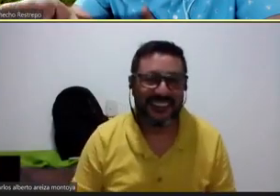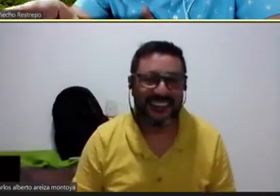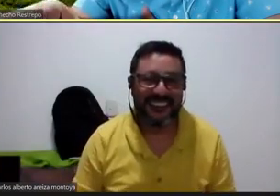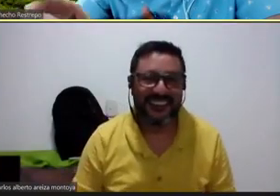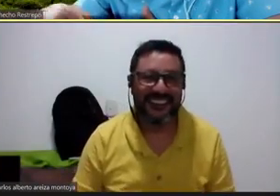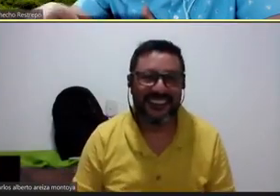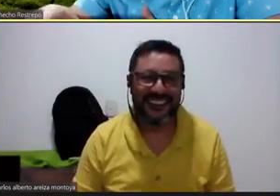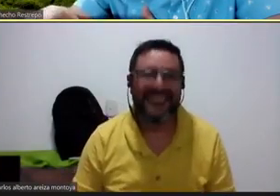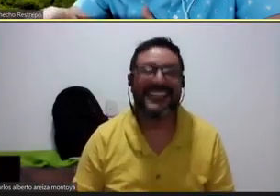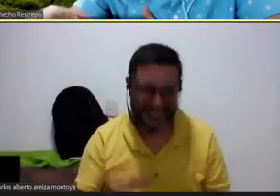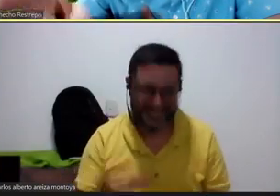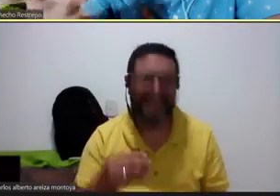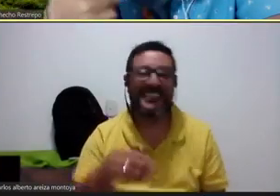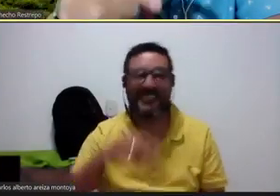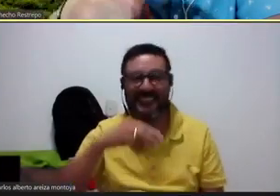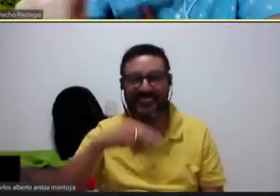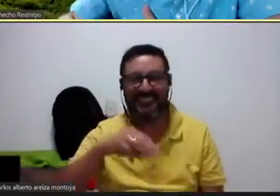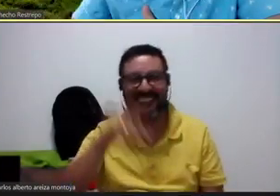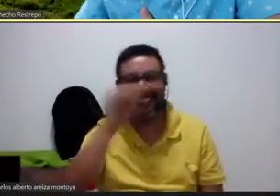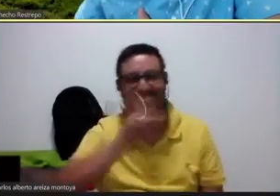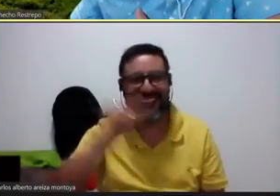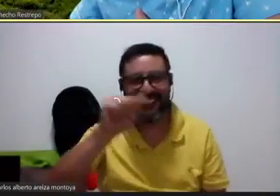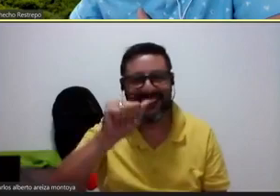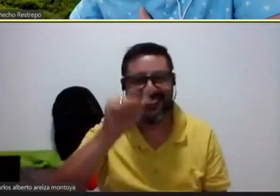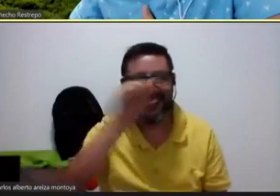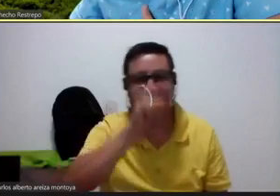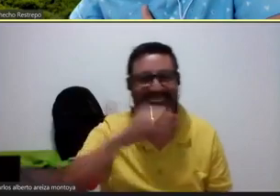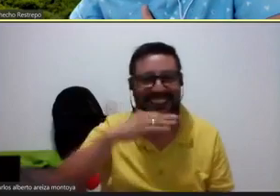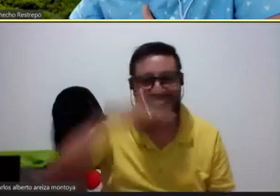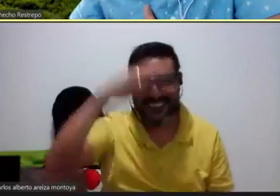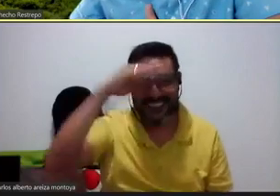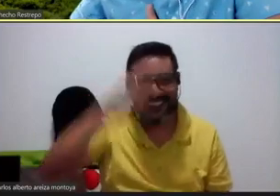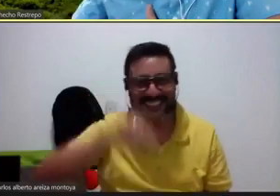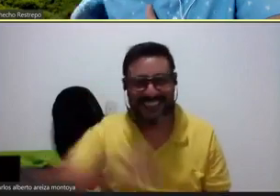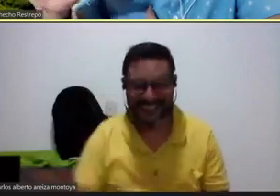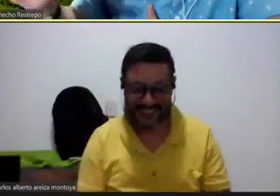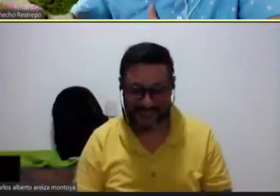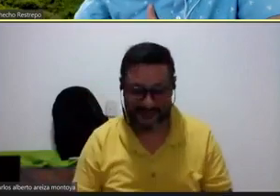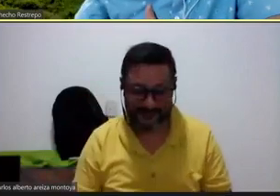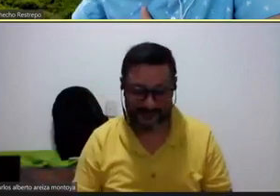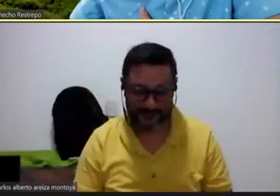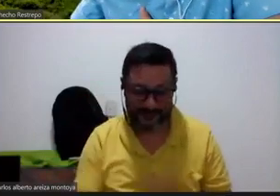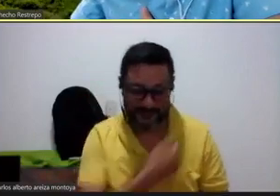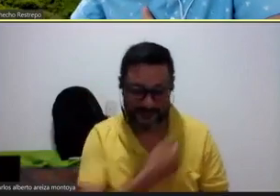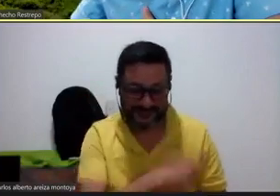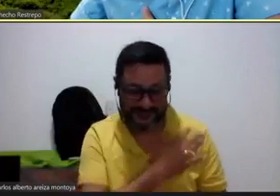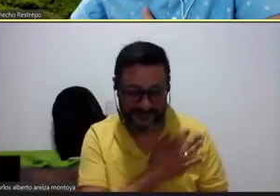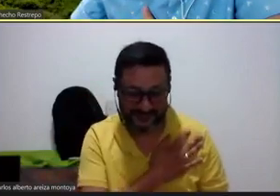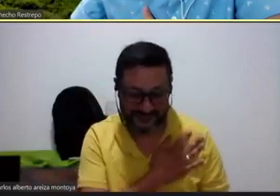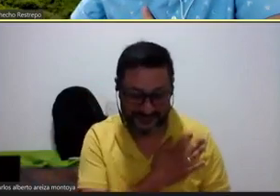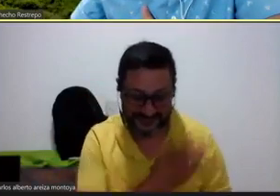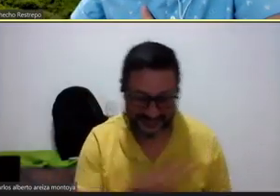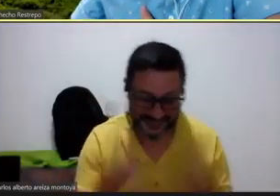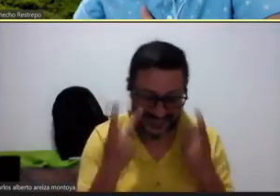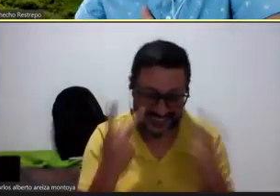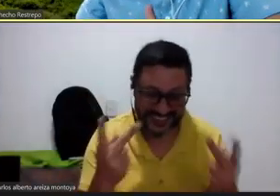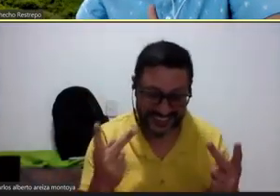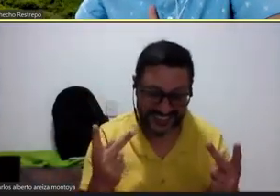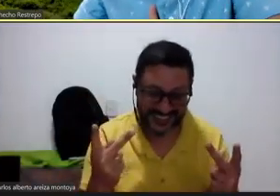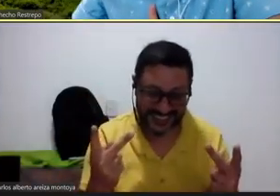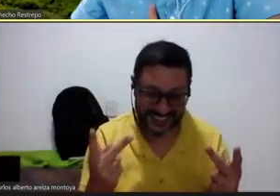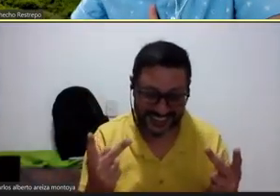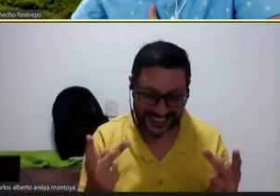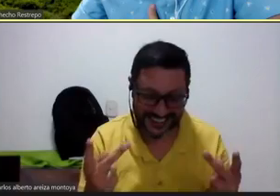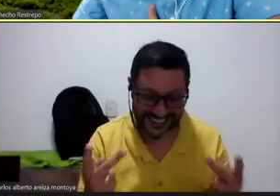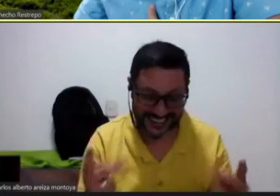Montoya, arroba Areiza Montoya, y a mí como Paisa Deportes en todas las redes sociales. Nos vemos dentro de 8 días